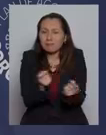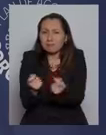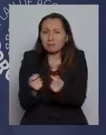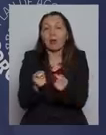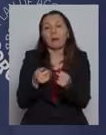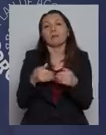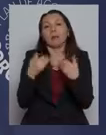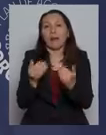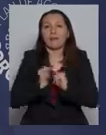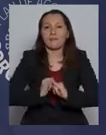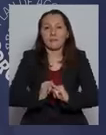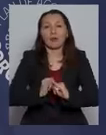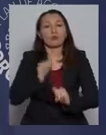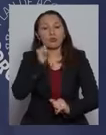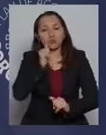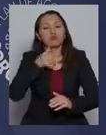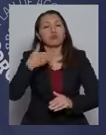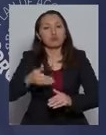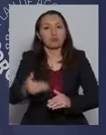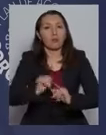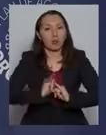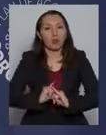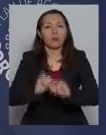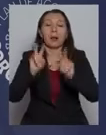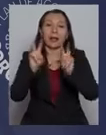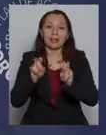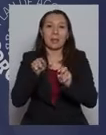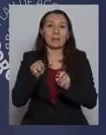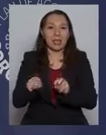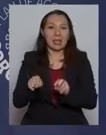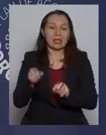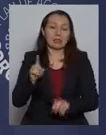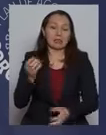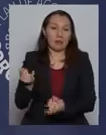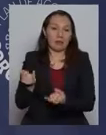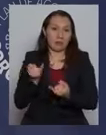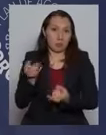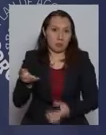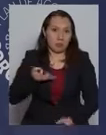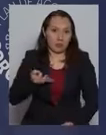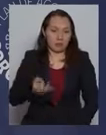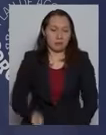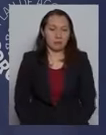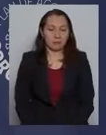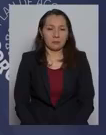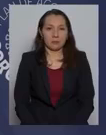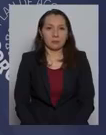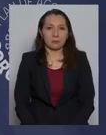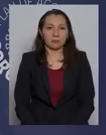lo tanto vamos a ir informando periódicamente en relación a esa información.